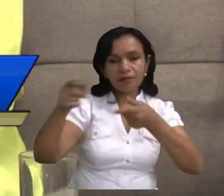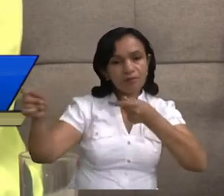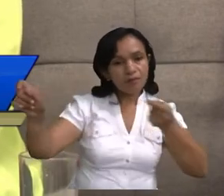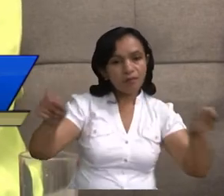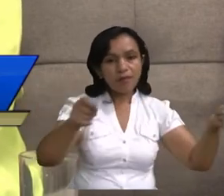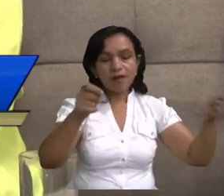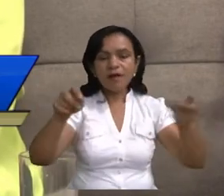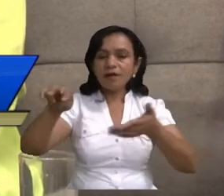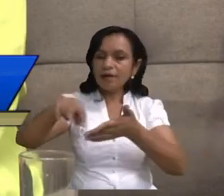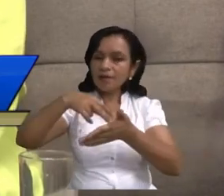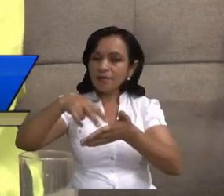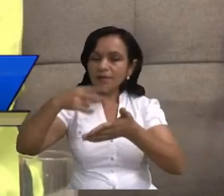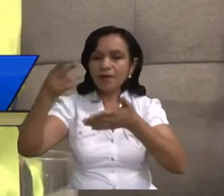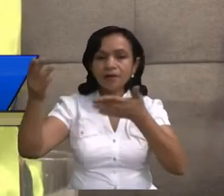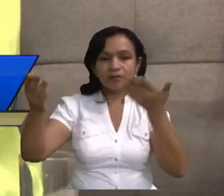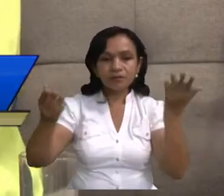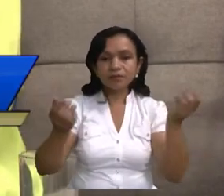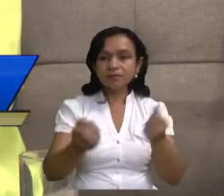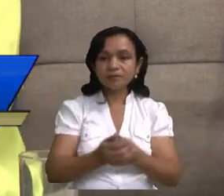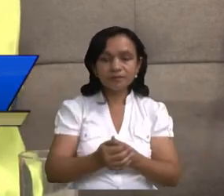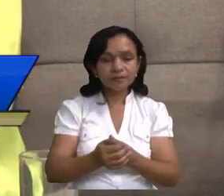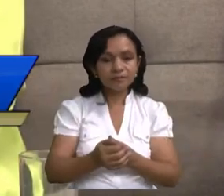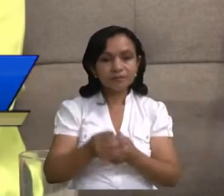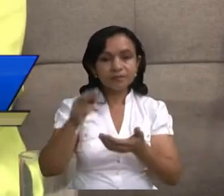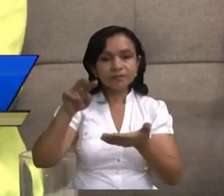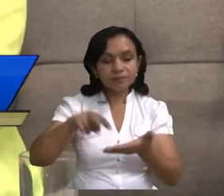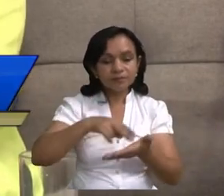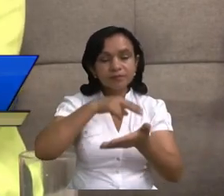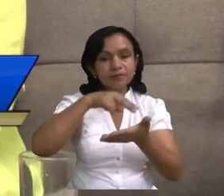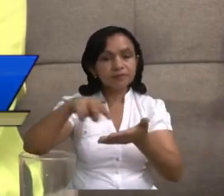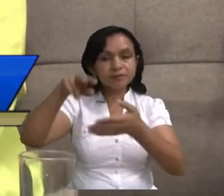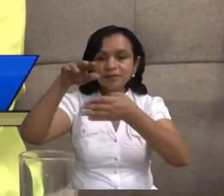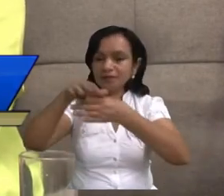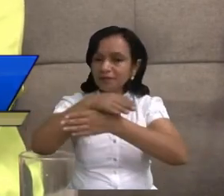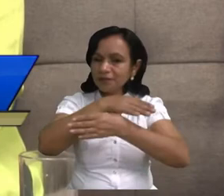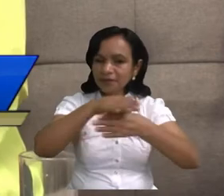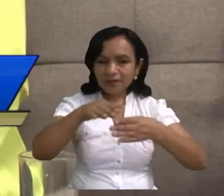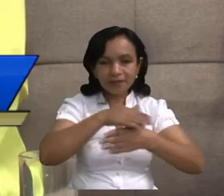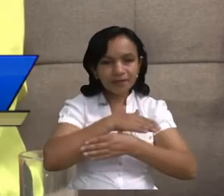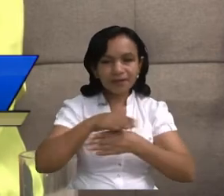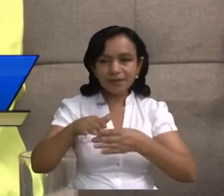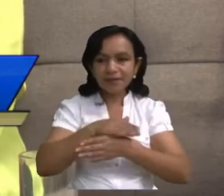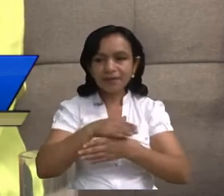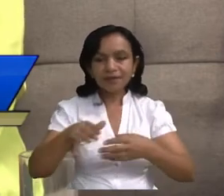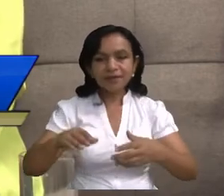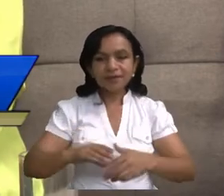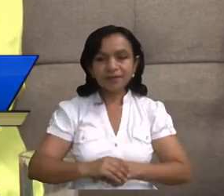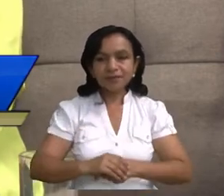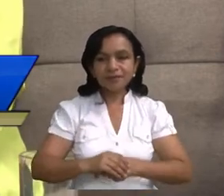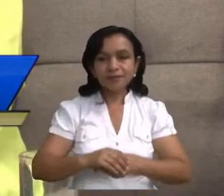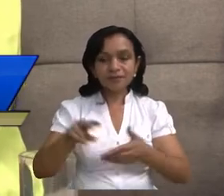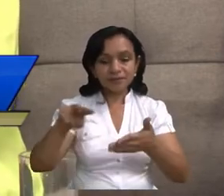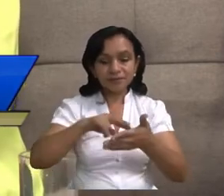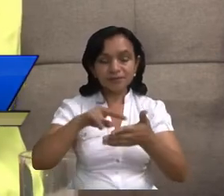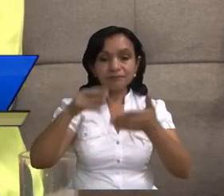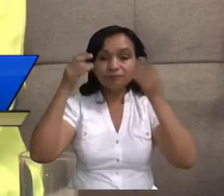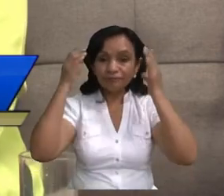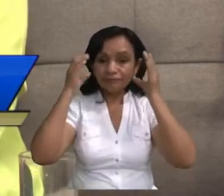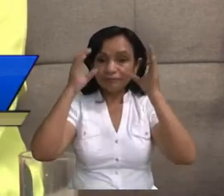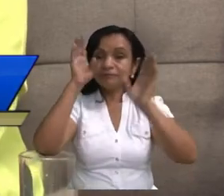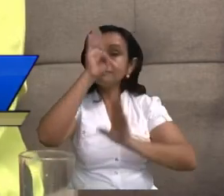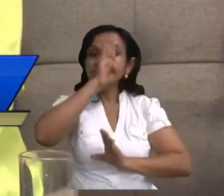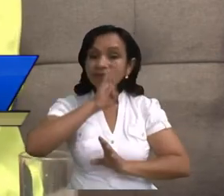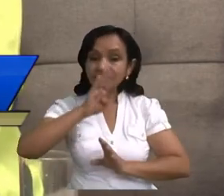danza tradicional, danza variada, lo que es la danza caribeña,